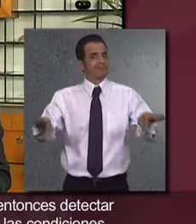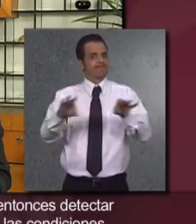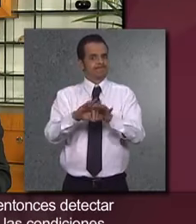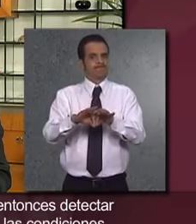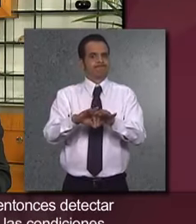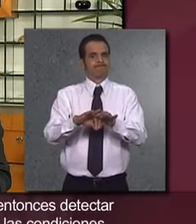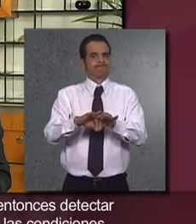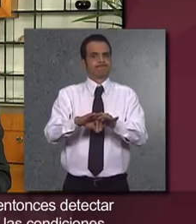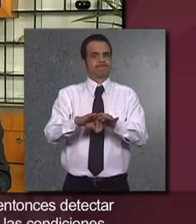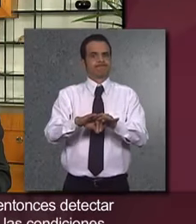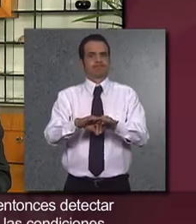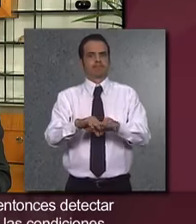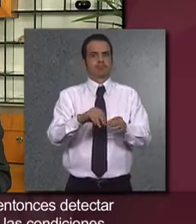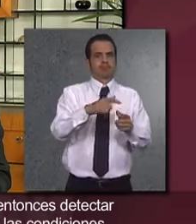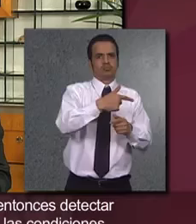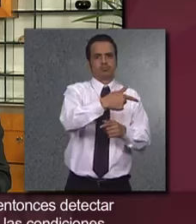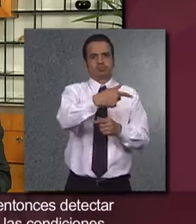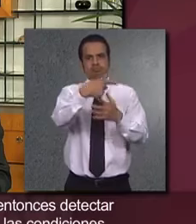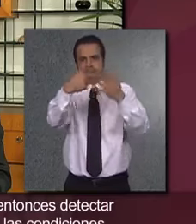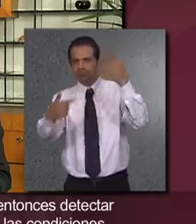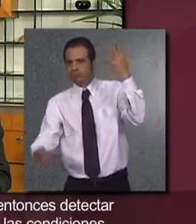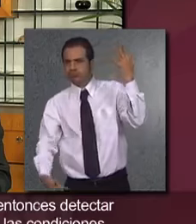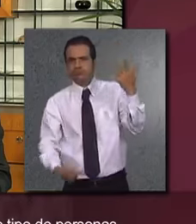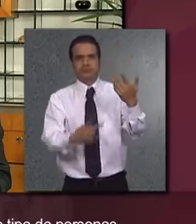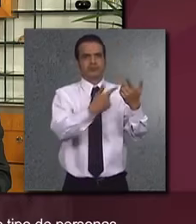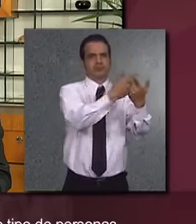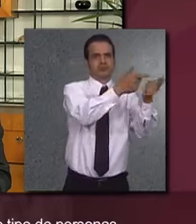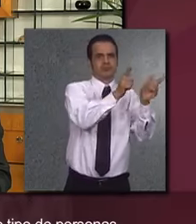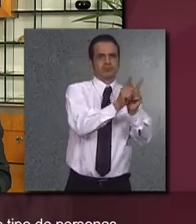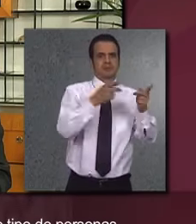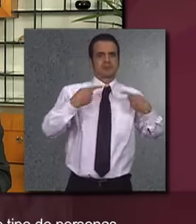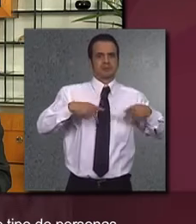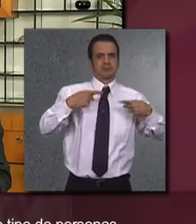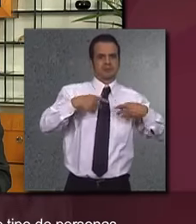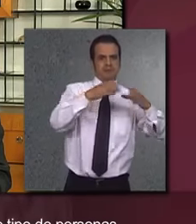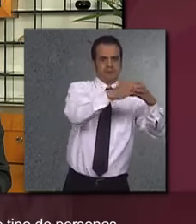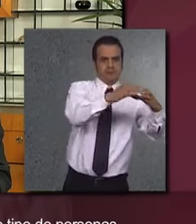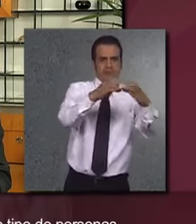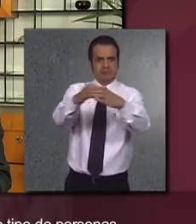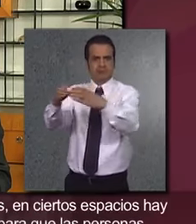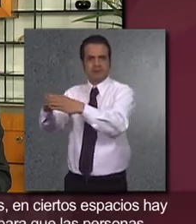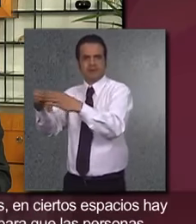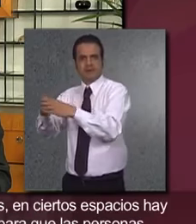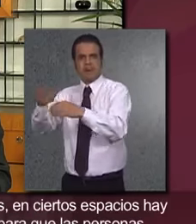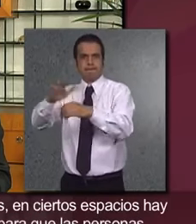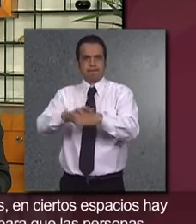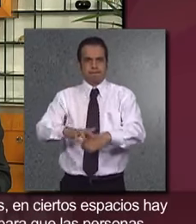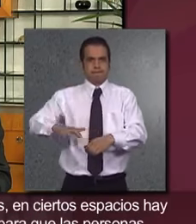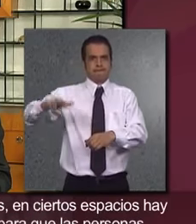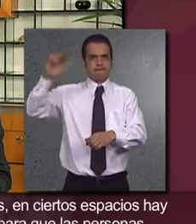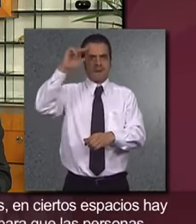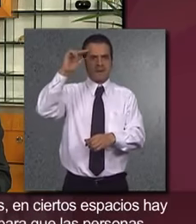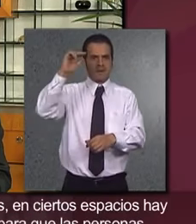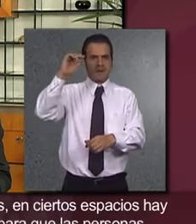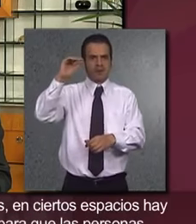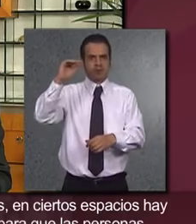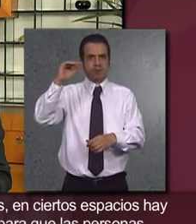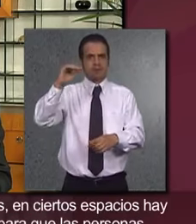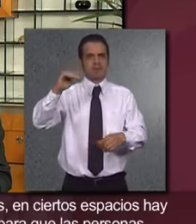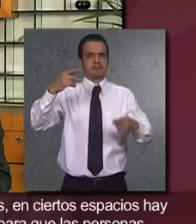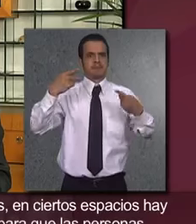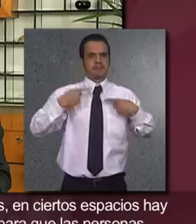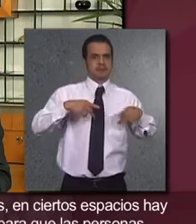entonces detectar cuáles son todas las condiciones por las cuales cierto tipo de personas, ciertos grupos de